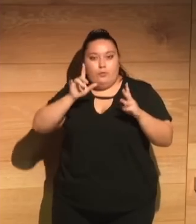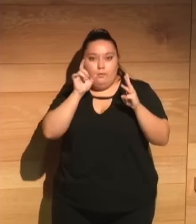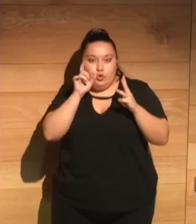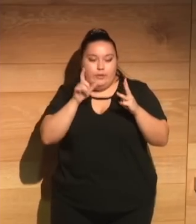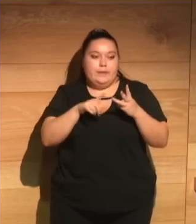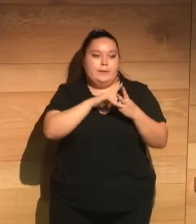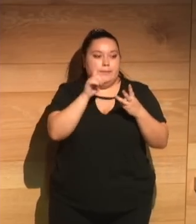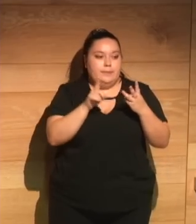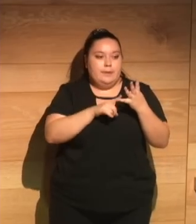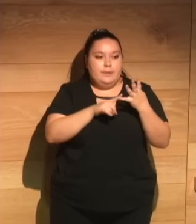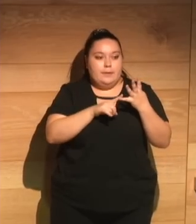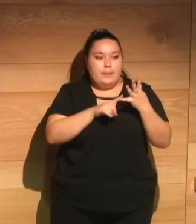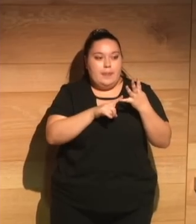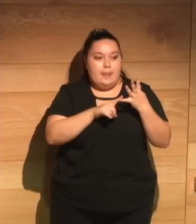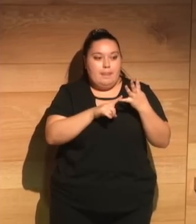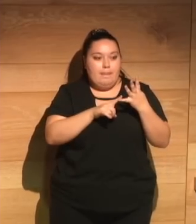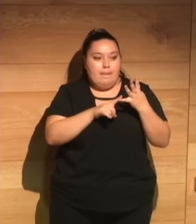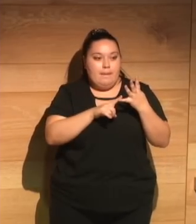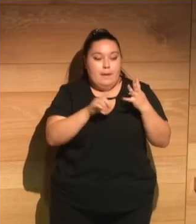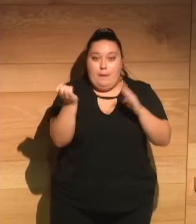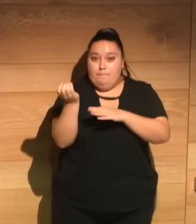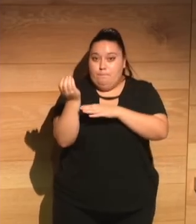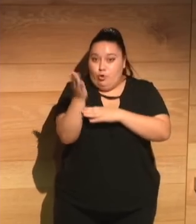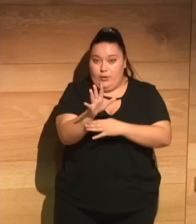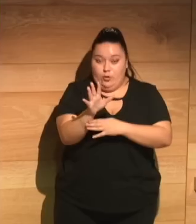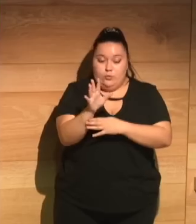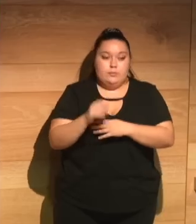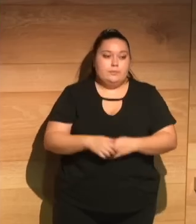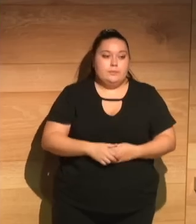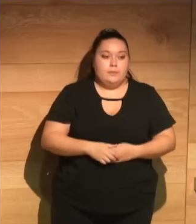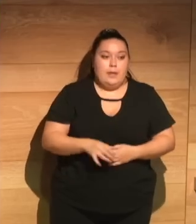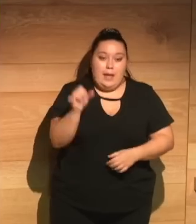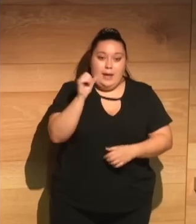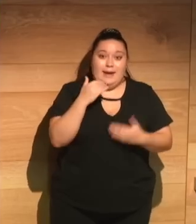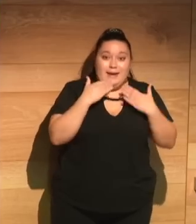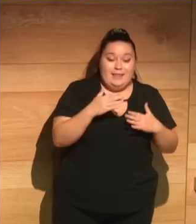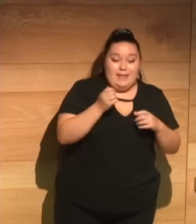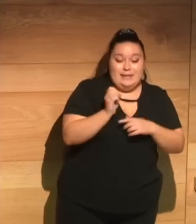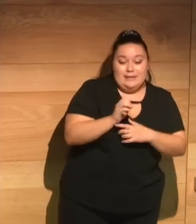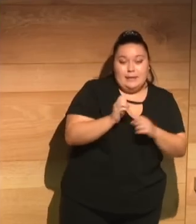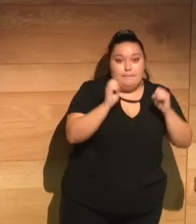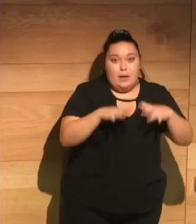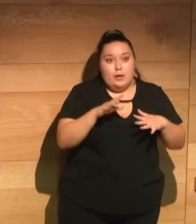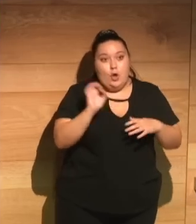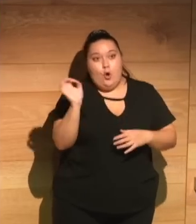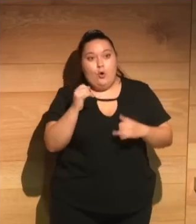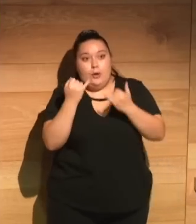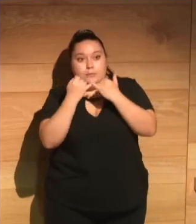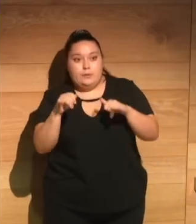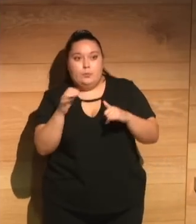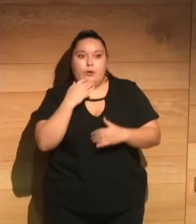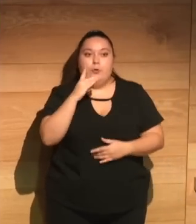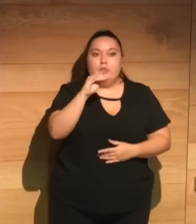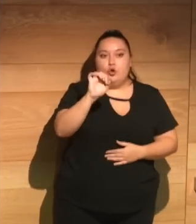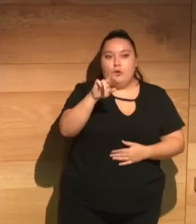fotografía. Ya tenemos tres. Y tenemos, por fin, la proyección. ¿Cuatro? Que es a partir de la linterna mágica o incluso otros espectáculos como el